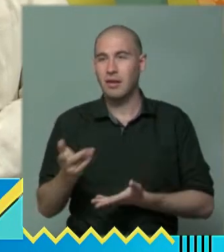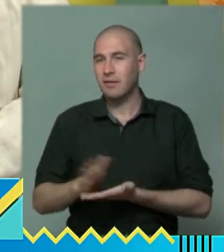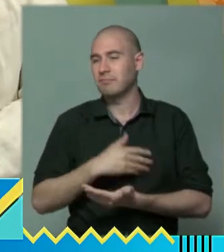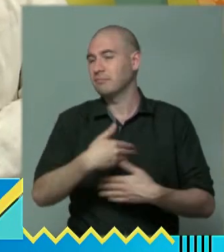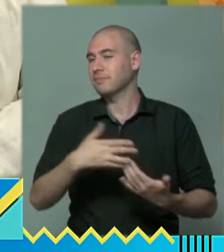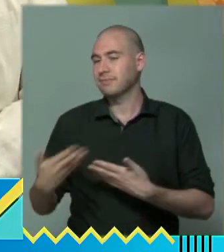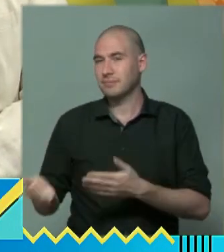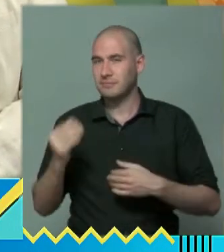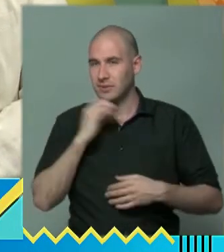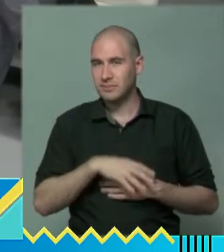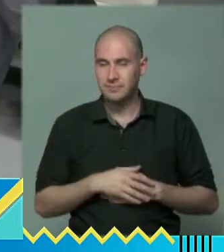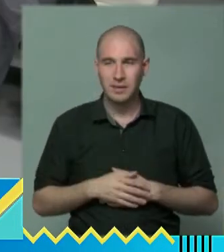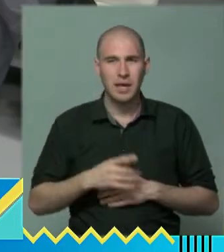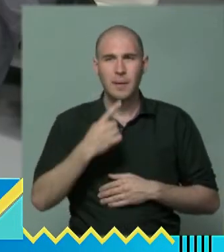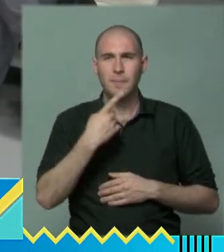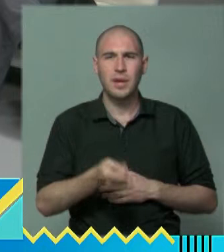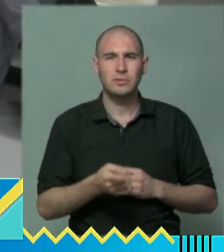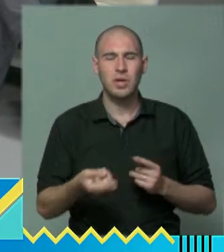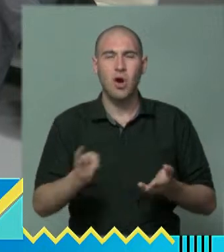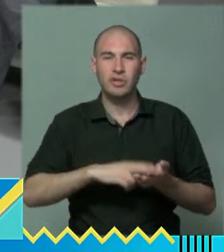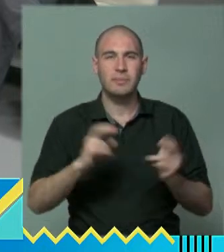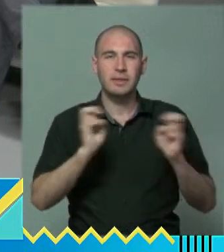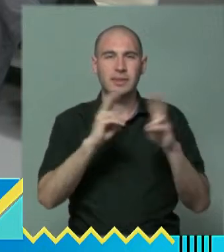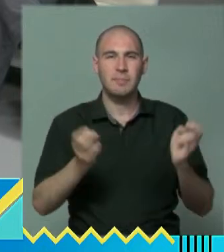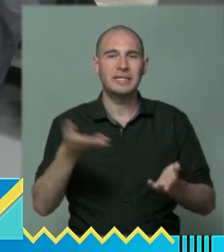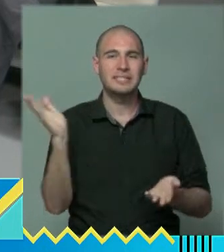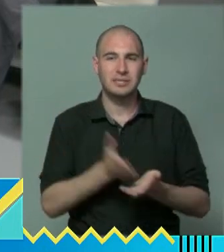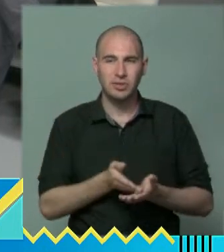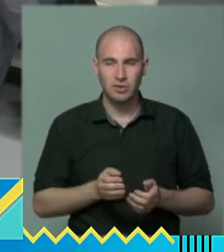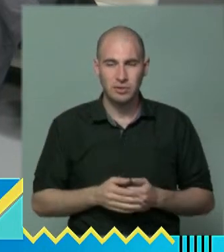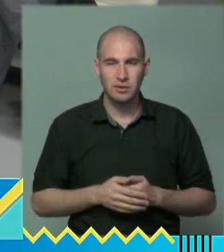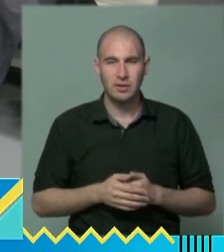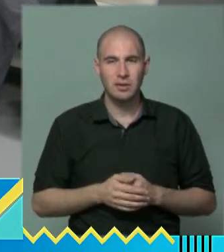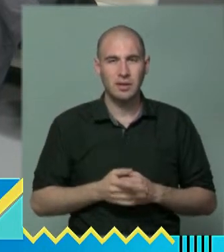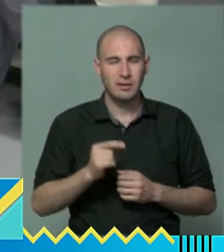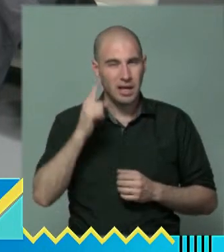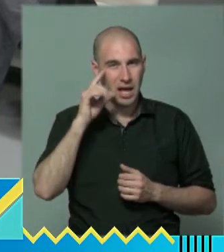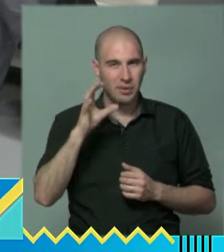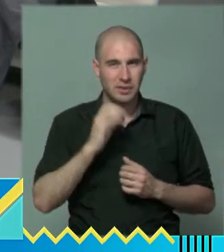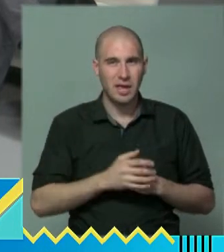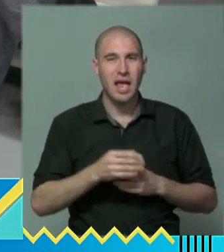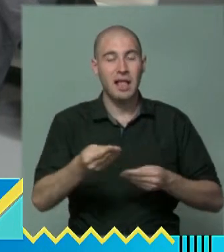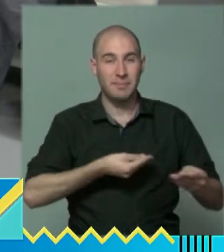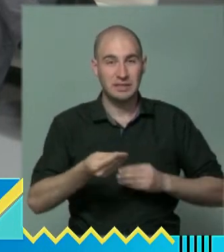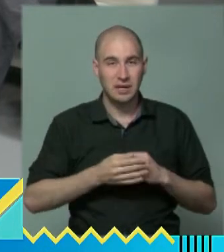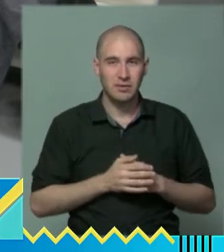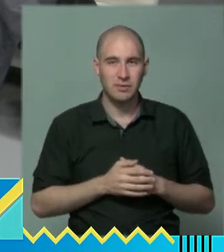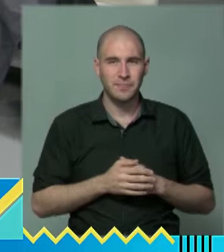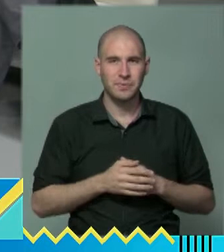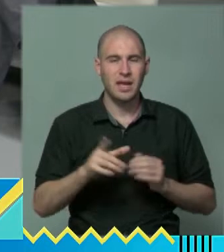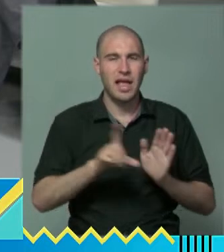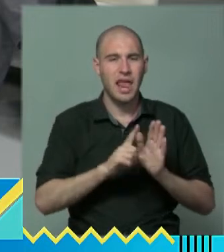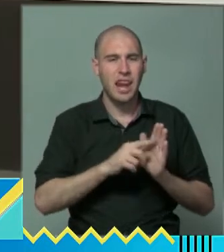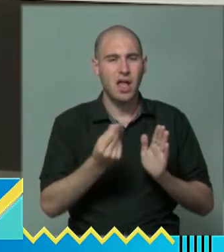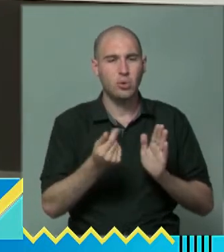Claro. Bien, volver al tema de las sanciones y la posibilidad a lo mejor de que algún empresario haga uso de esta